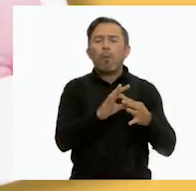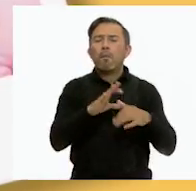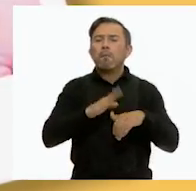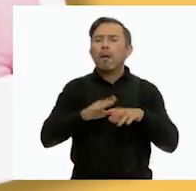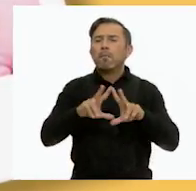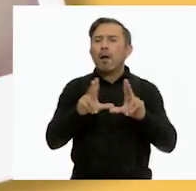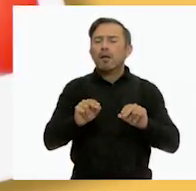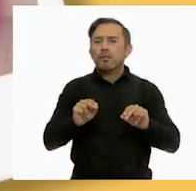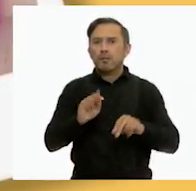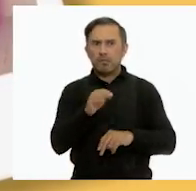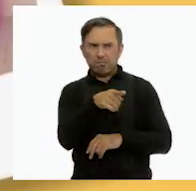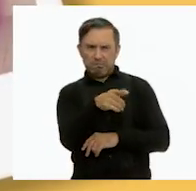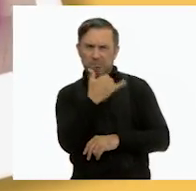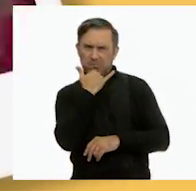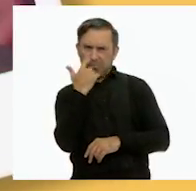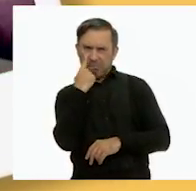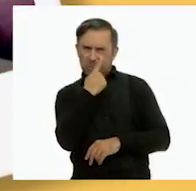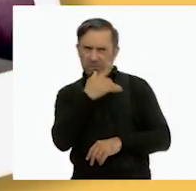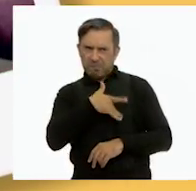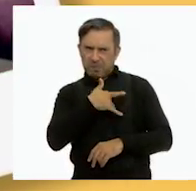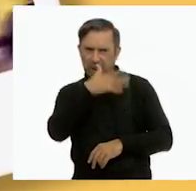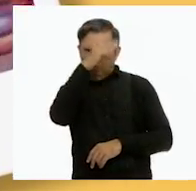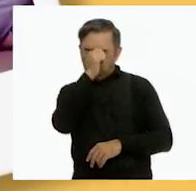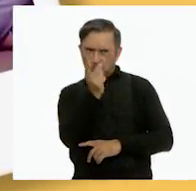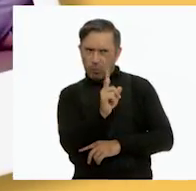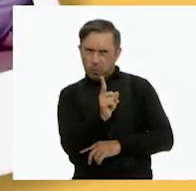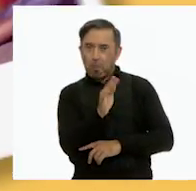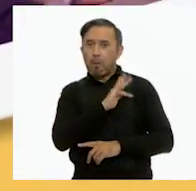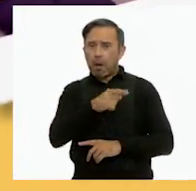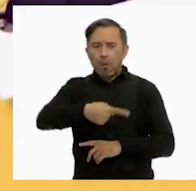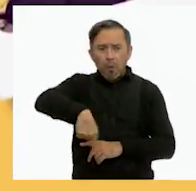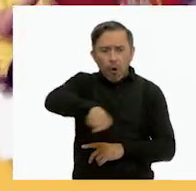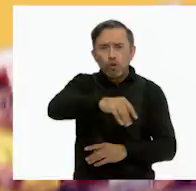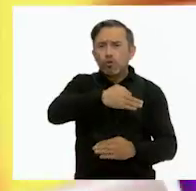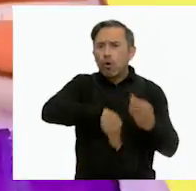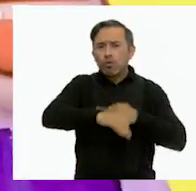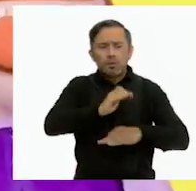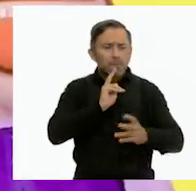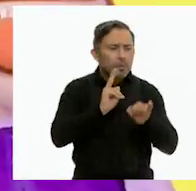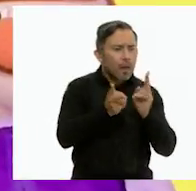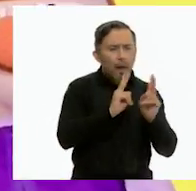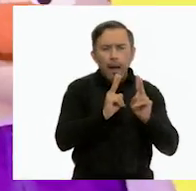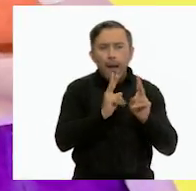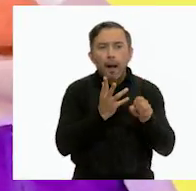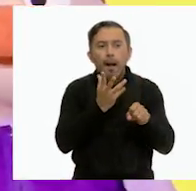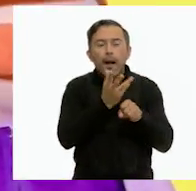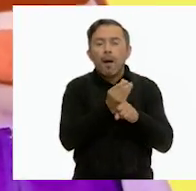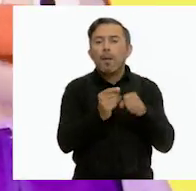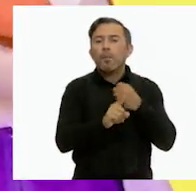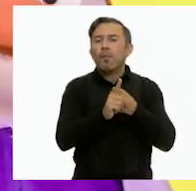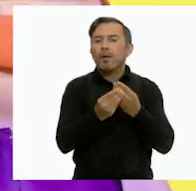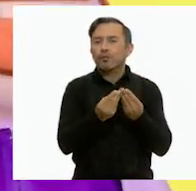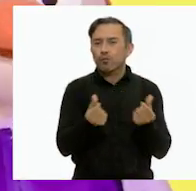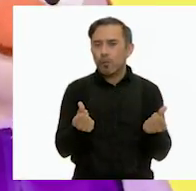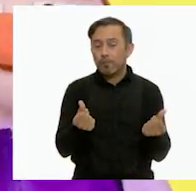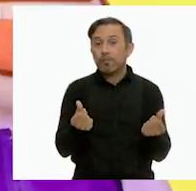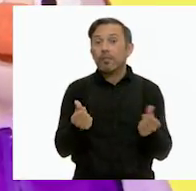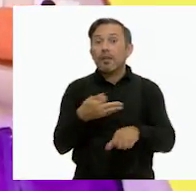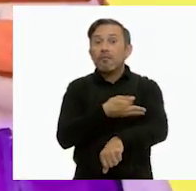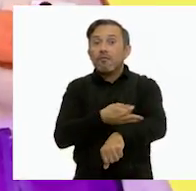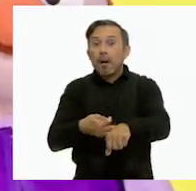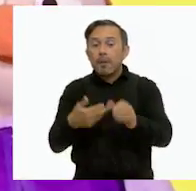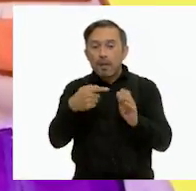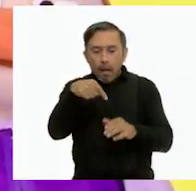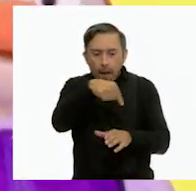estás de acuerdo, coméntalo y platíquenlo entre todos para buscar la mejor solución. Las reglas en familia nos ayudan a tener